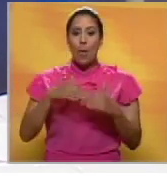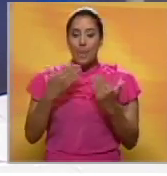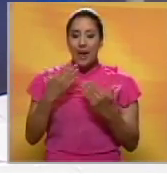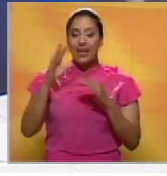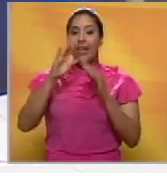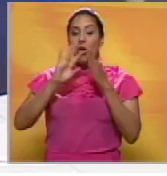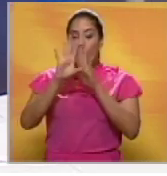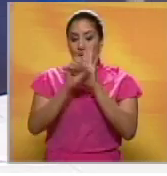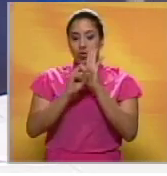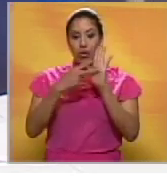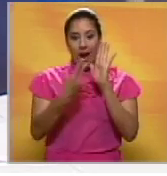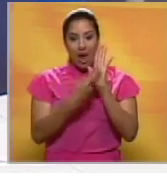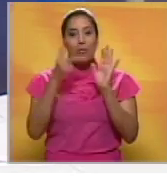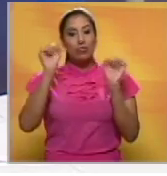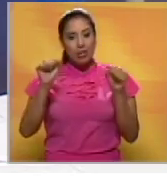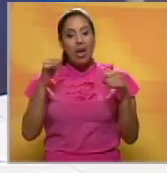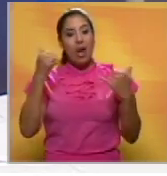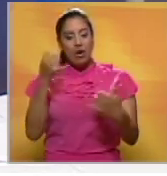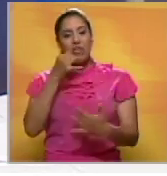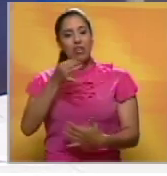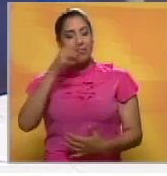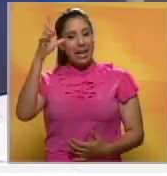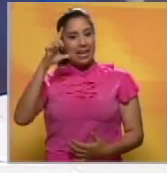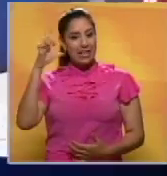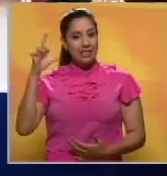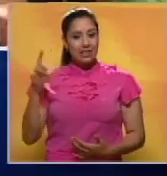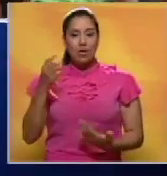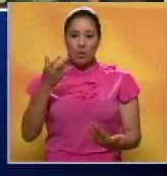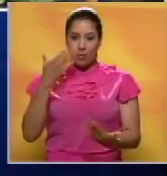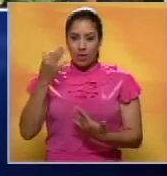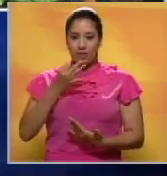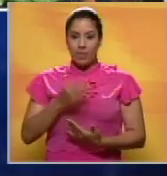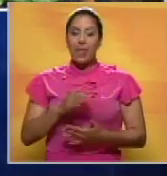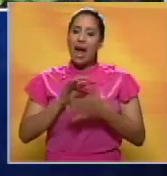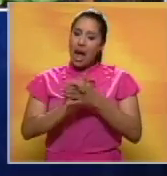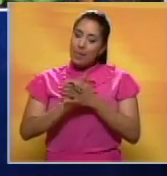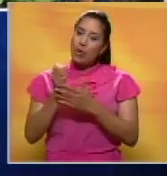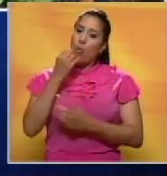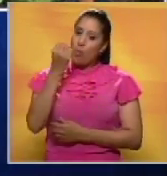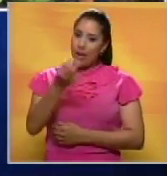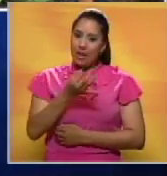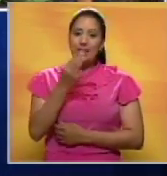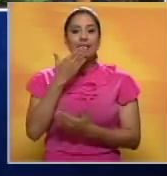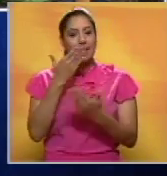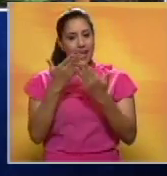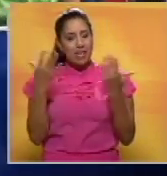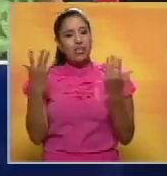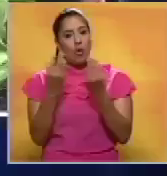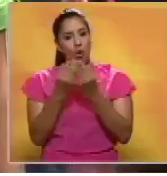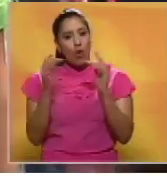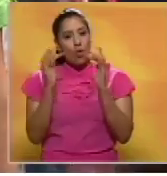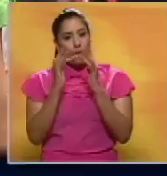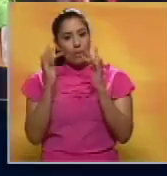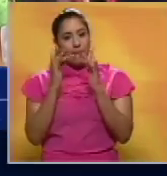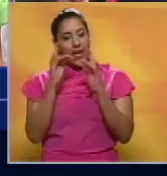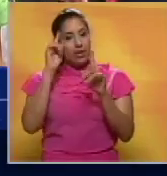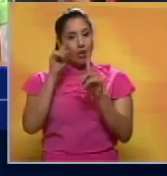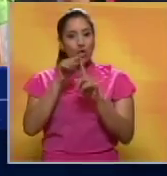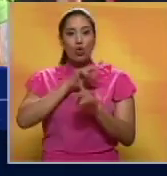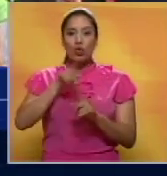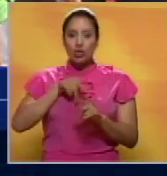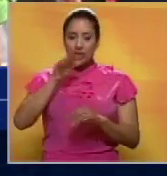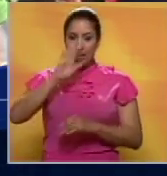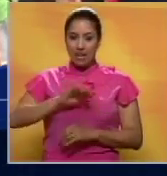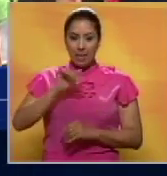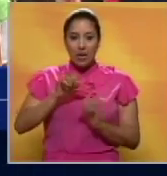y a la constituyente. Lee Flores nos trae los detalles. Adelante. Amigos, muy buenas tardes, gracias por este enlace en directo.